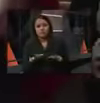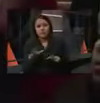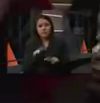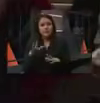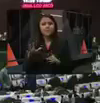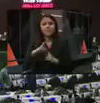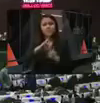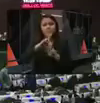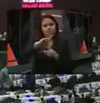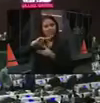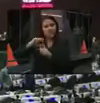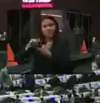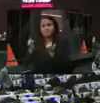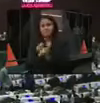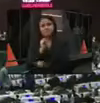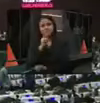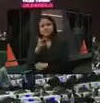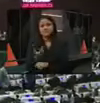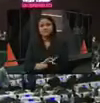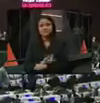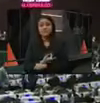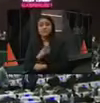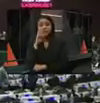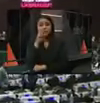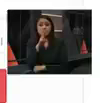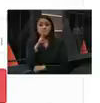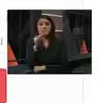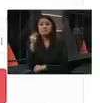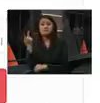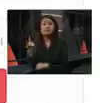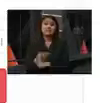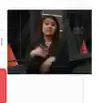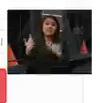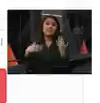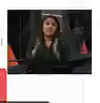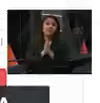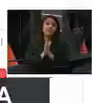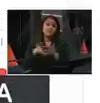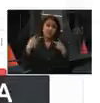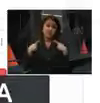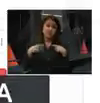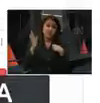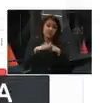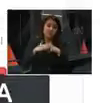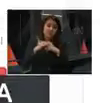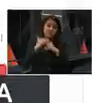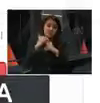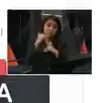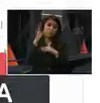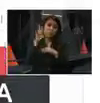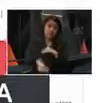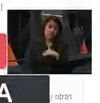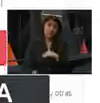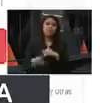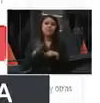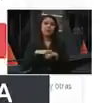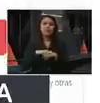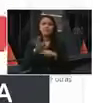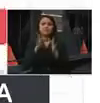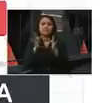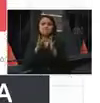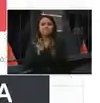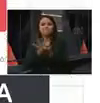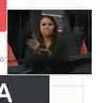meteorológicos así mientras ellos ven de lejos la tragedia la petición ciudadana sigue cobrando fuerza en plataformas digitales